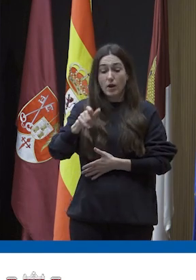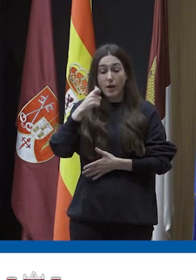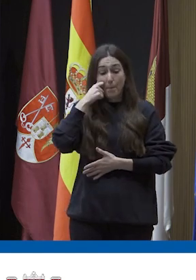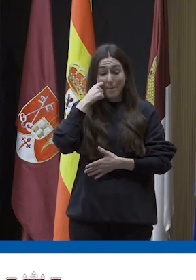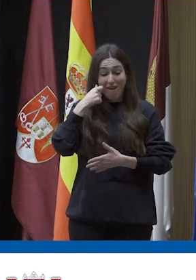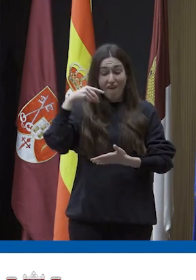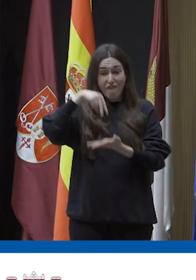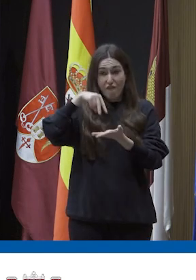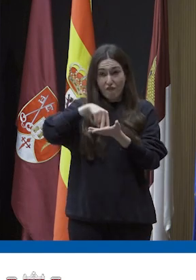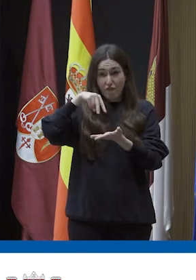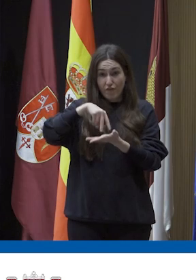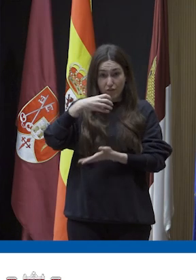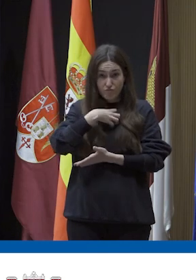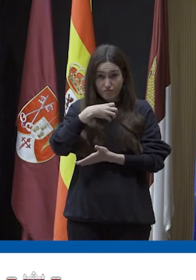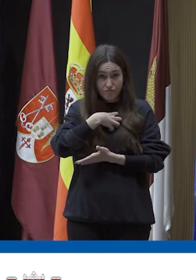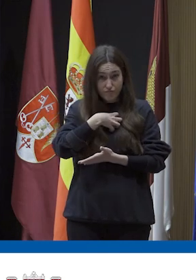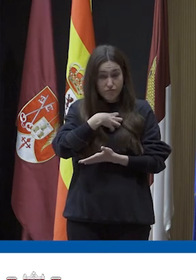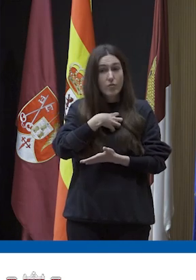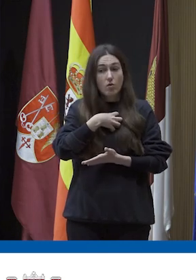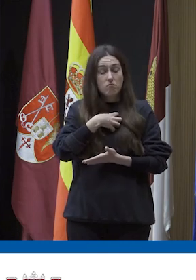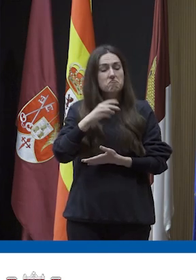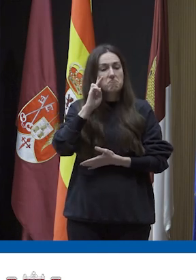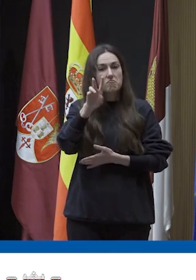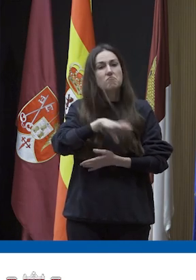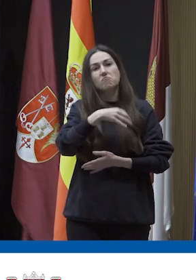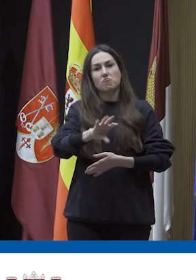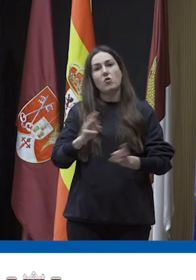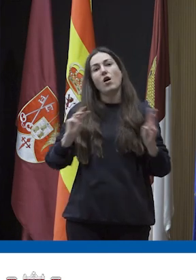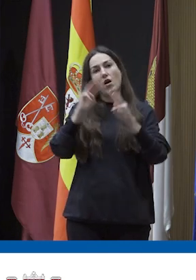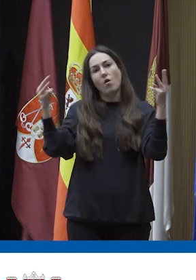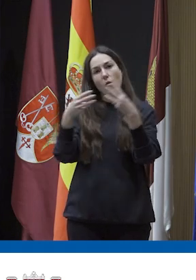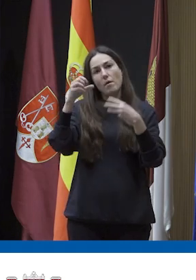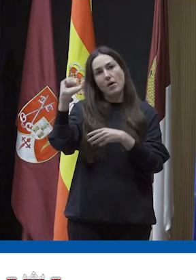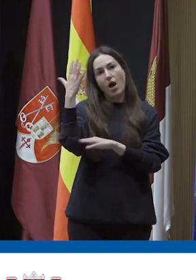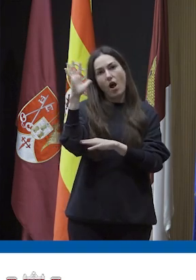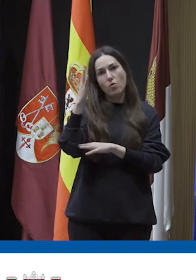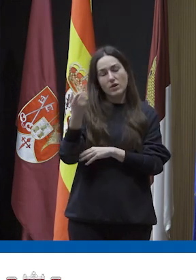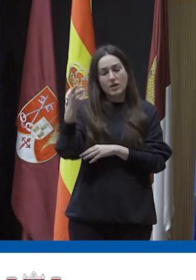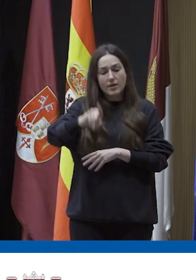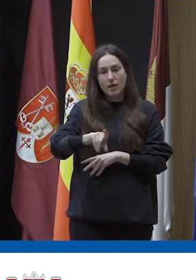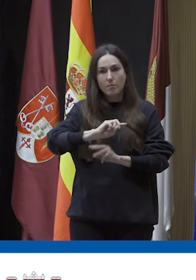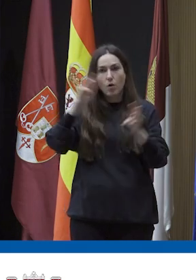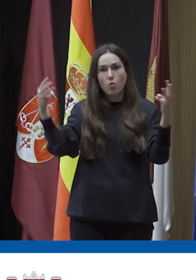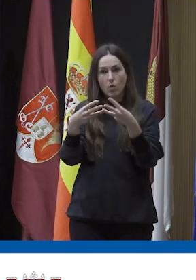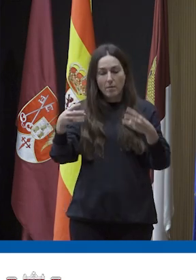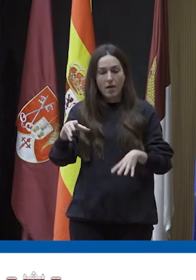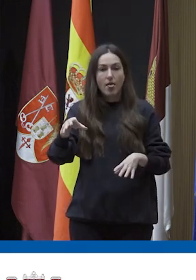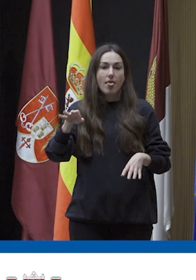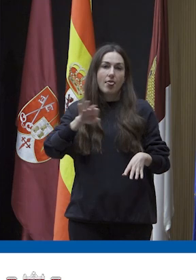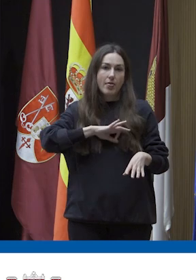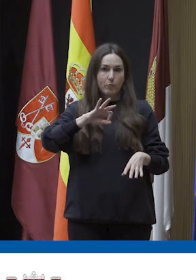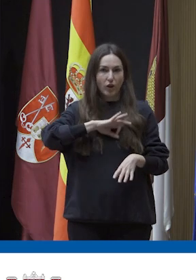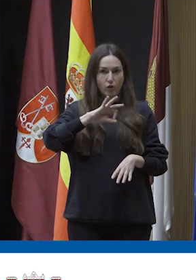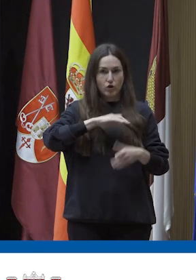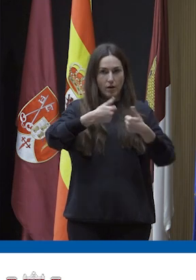físicamente aquí, puedan verla, ya saben, en la página web de Aluex y también en la de la Diputación Provincial de Albacete. Por